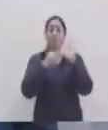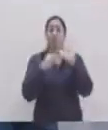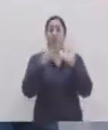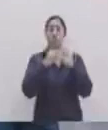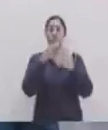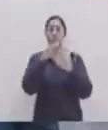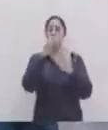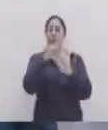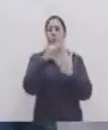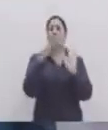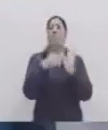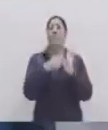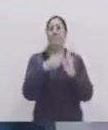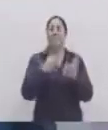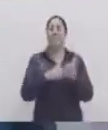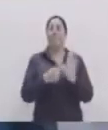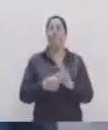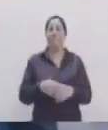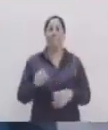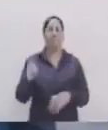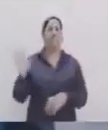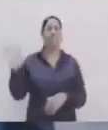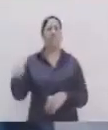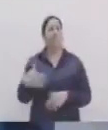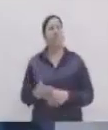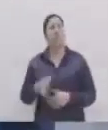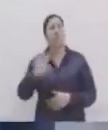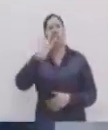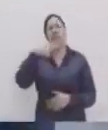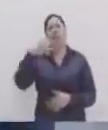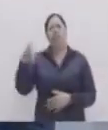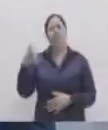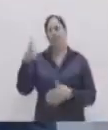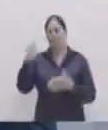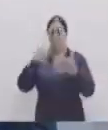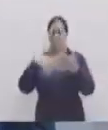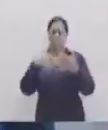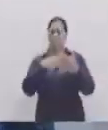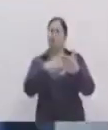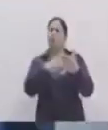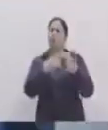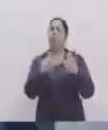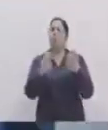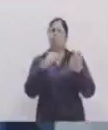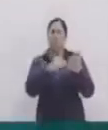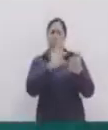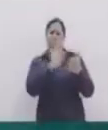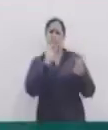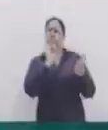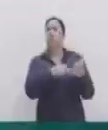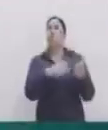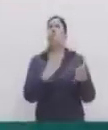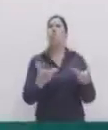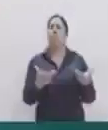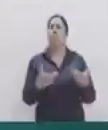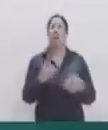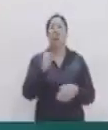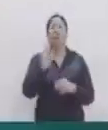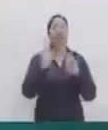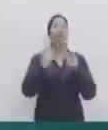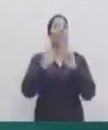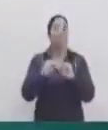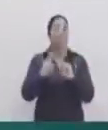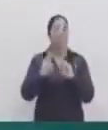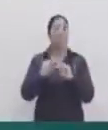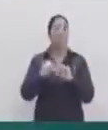electrones. Así lo definimos. Profe, ¿y en la tabla periódica cómo podemos encontrar ese número? Muy bien. En la tabla periódica, pues,